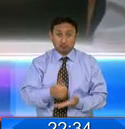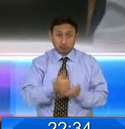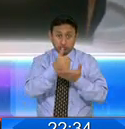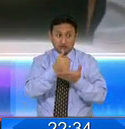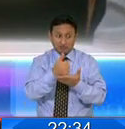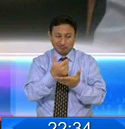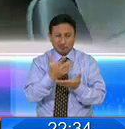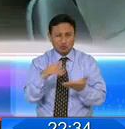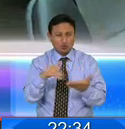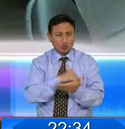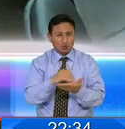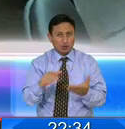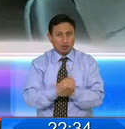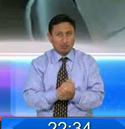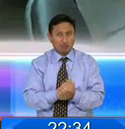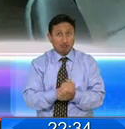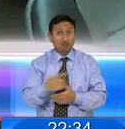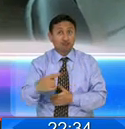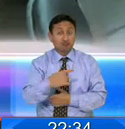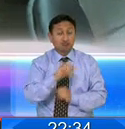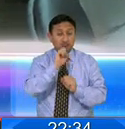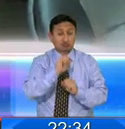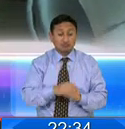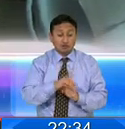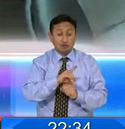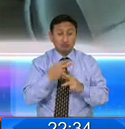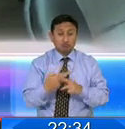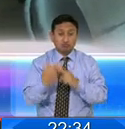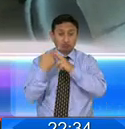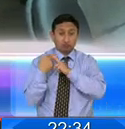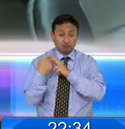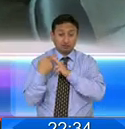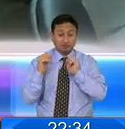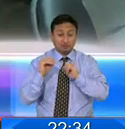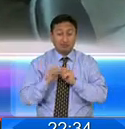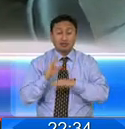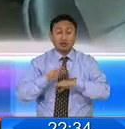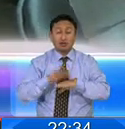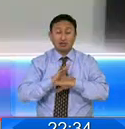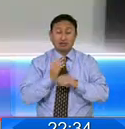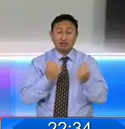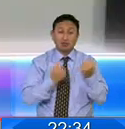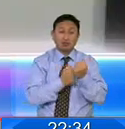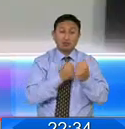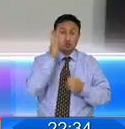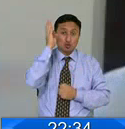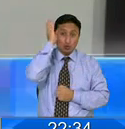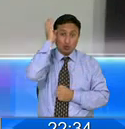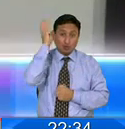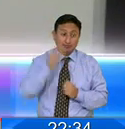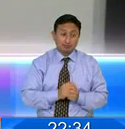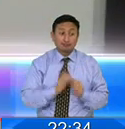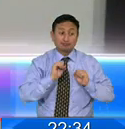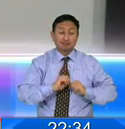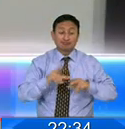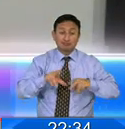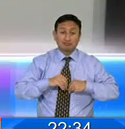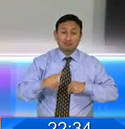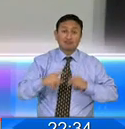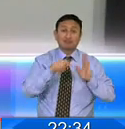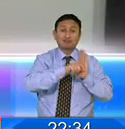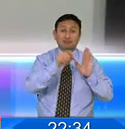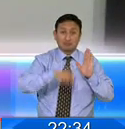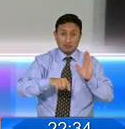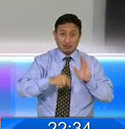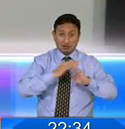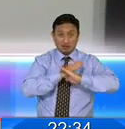metropolitana. Además, no estaría cumpliendo con su rol por criterios a favor de Yunda. ella está asumiendo un rol de defensa del